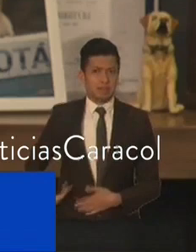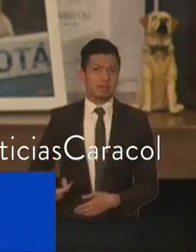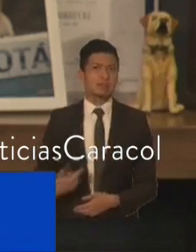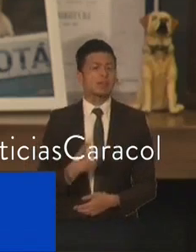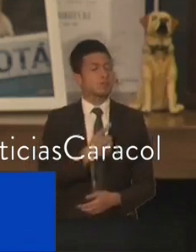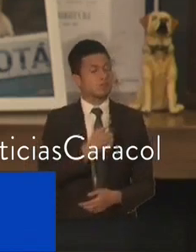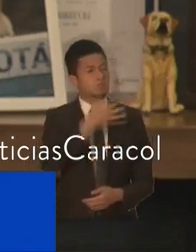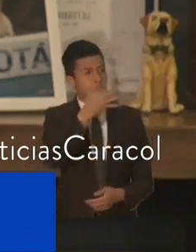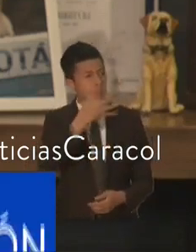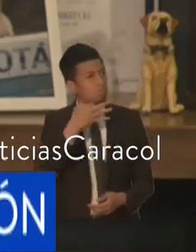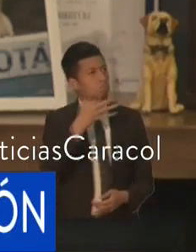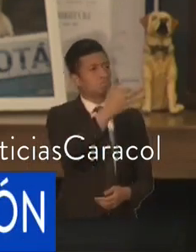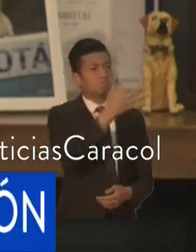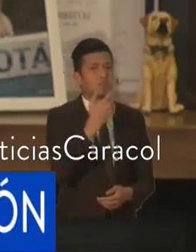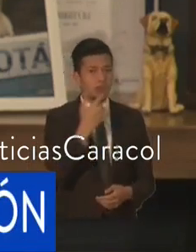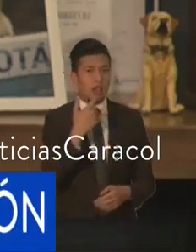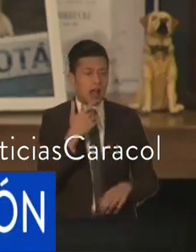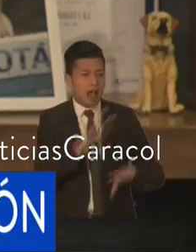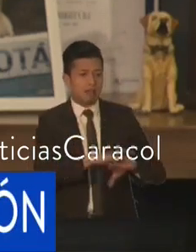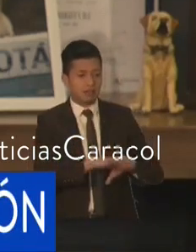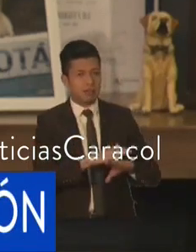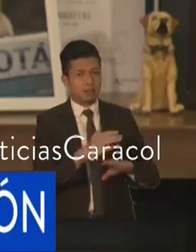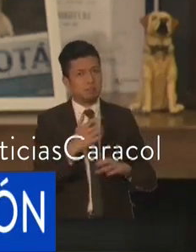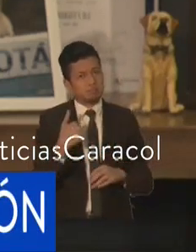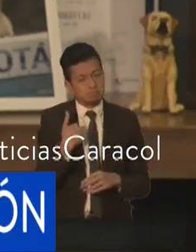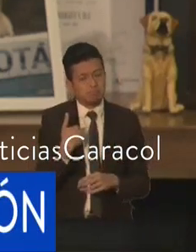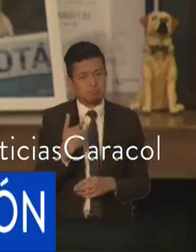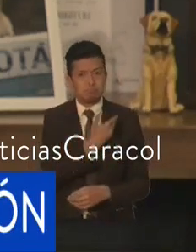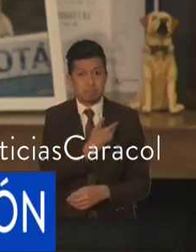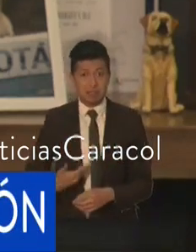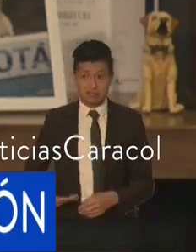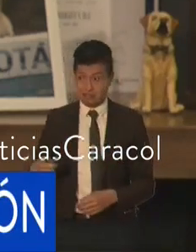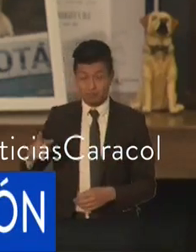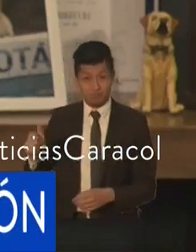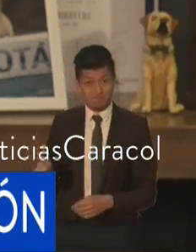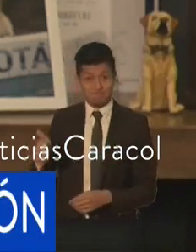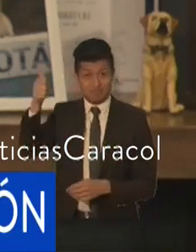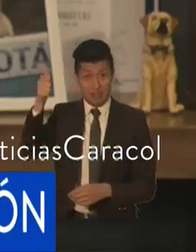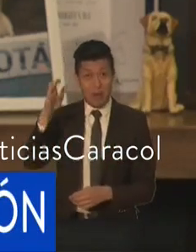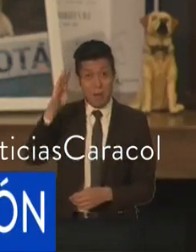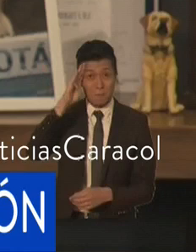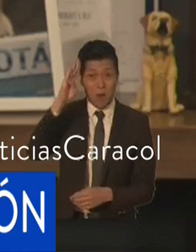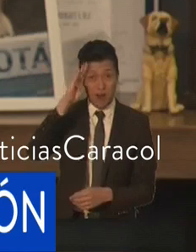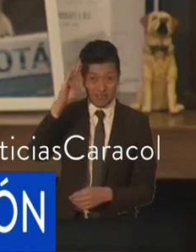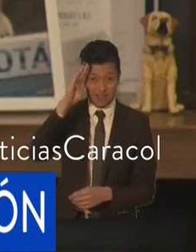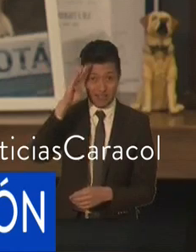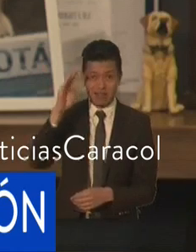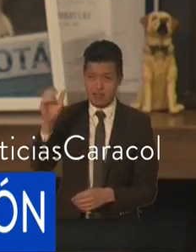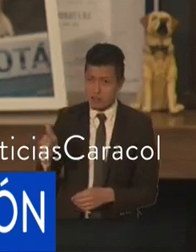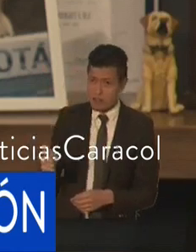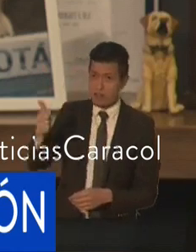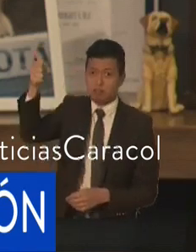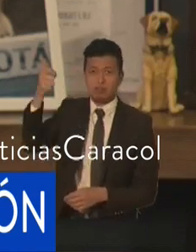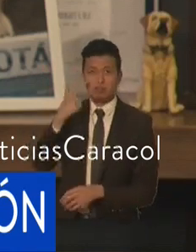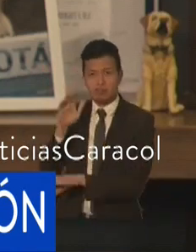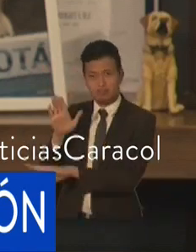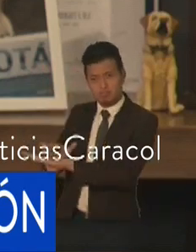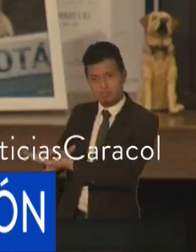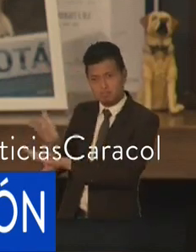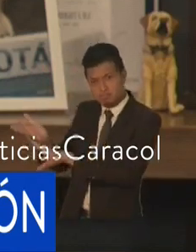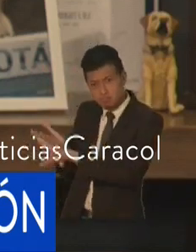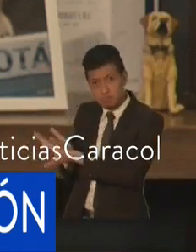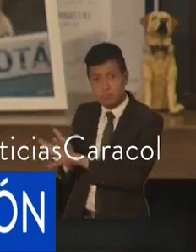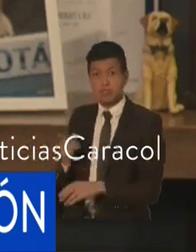que a la brevedad, él como comandante en jefe de la fuerza pública,